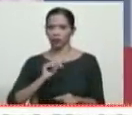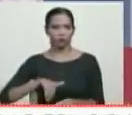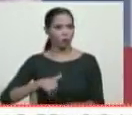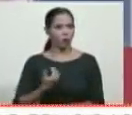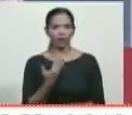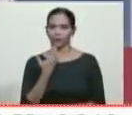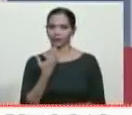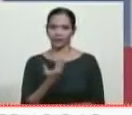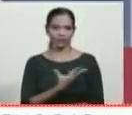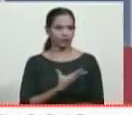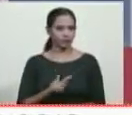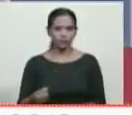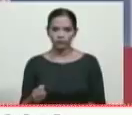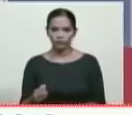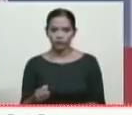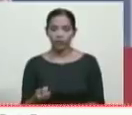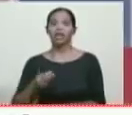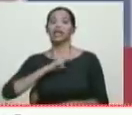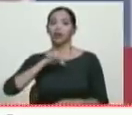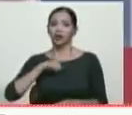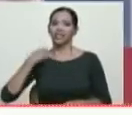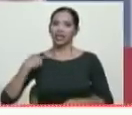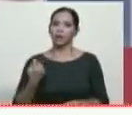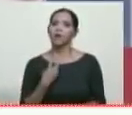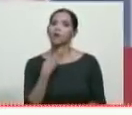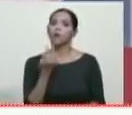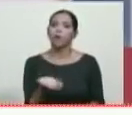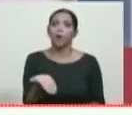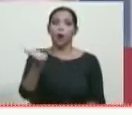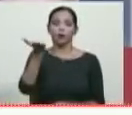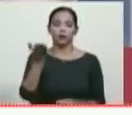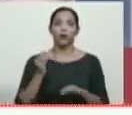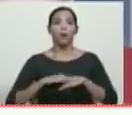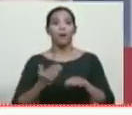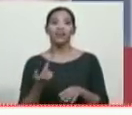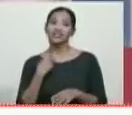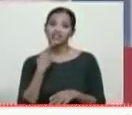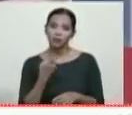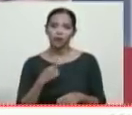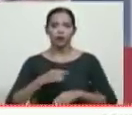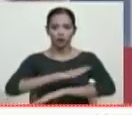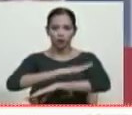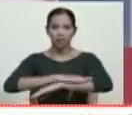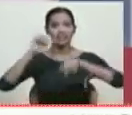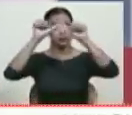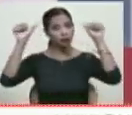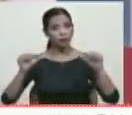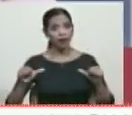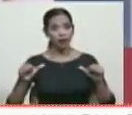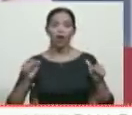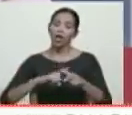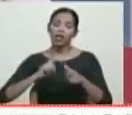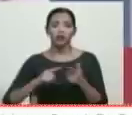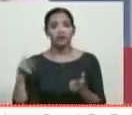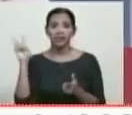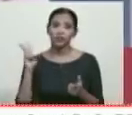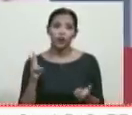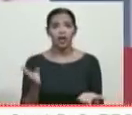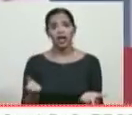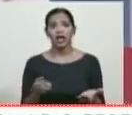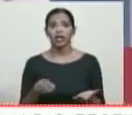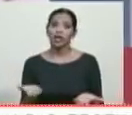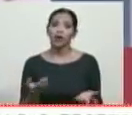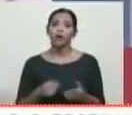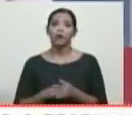permitir. Eso es lo que nosotros tenemos que levantar la voz. Porque si decimos que es un comportamiento sistemático, entonces Venezuela se convierte en un